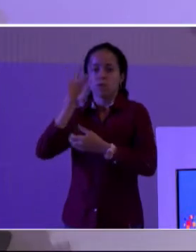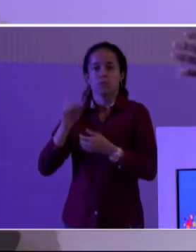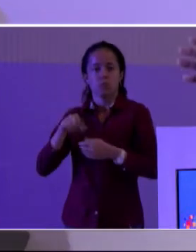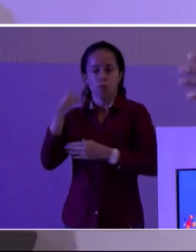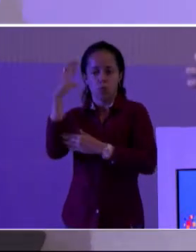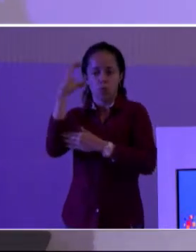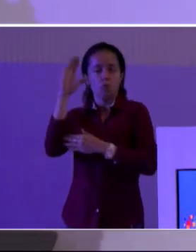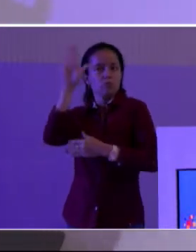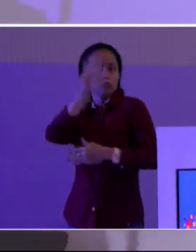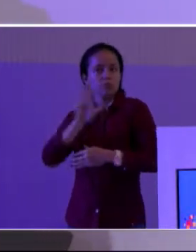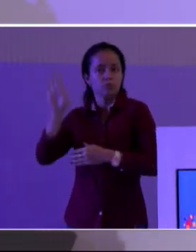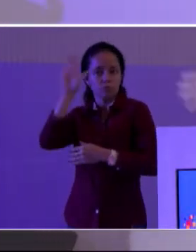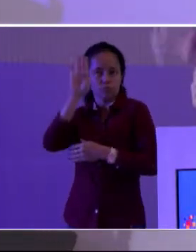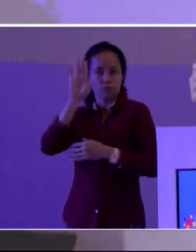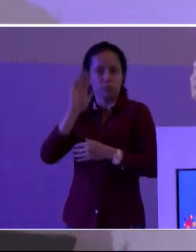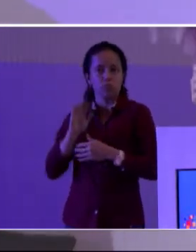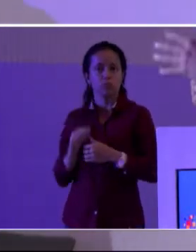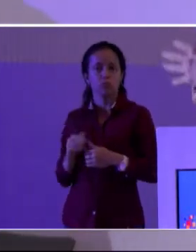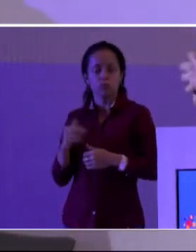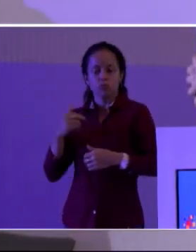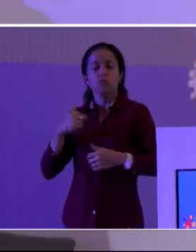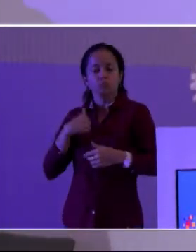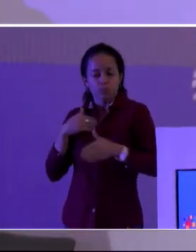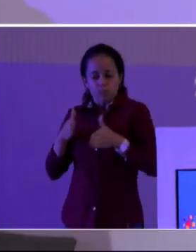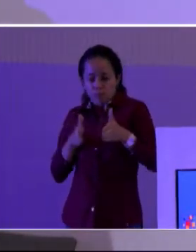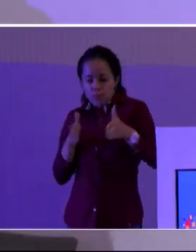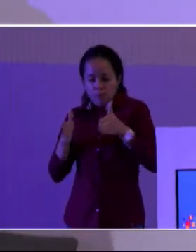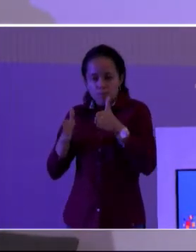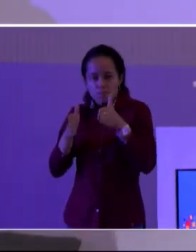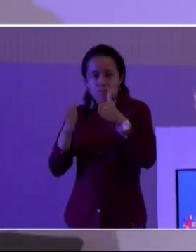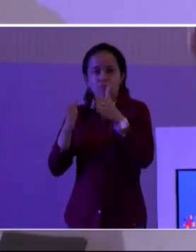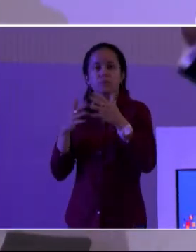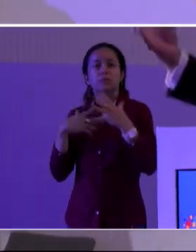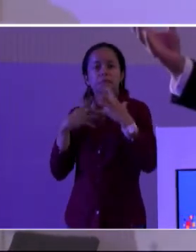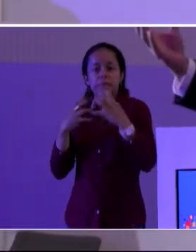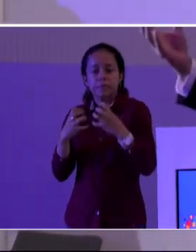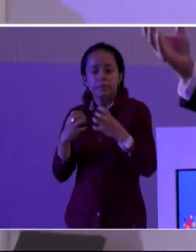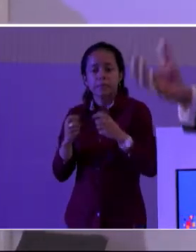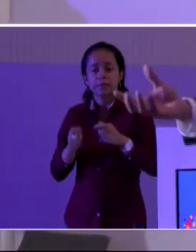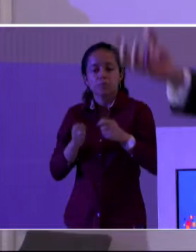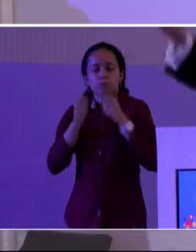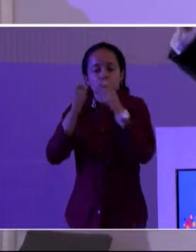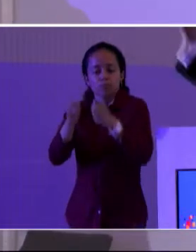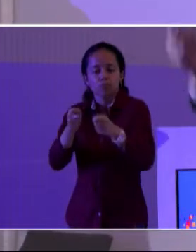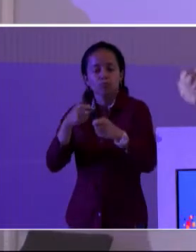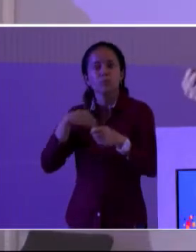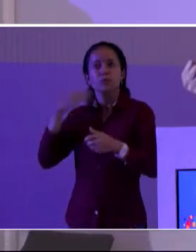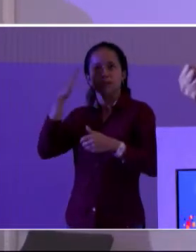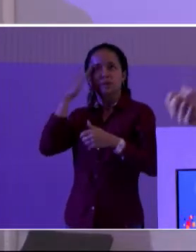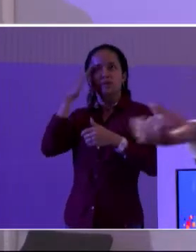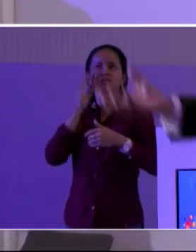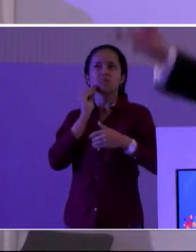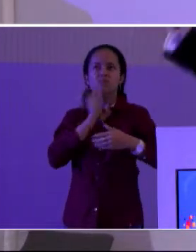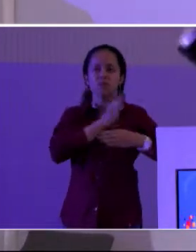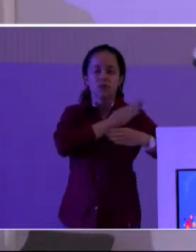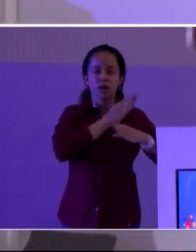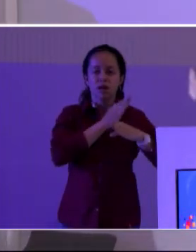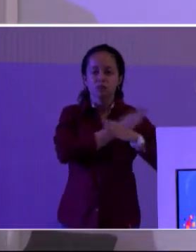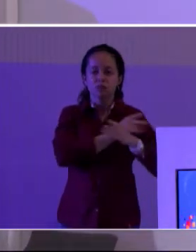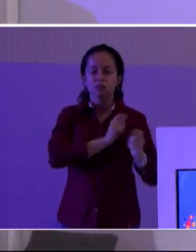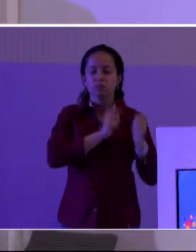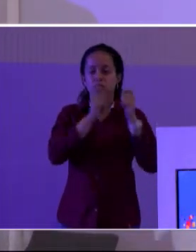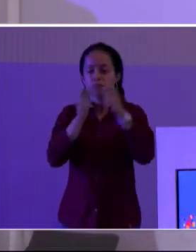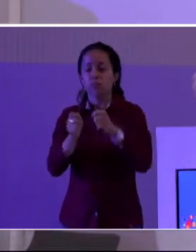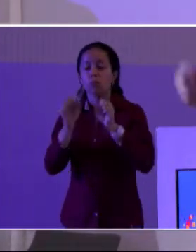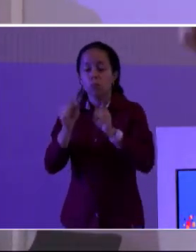nuestro horizonte y hacia donde nosotros estamos caminando y queremos dejar esos saberes para que nuestras comunidades, para que los